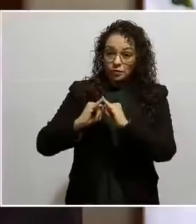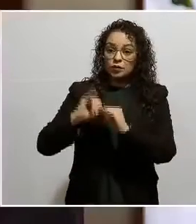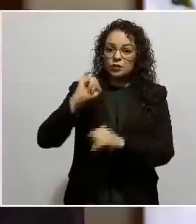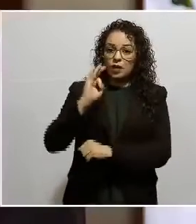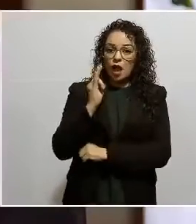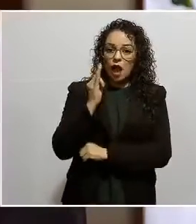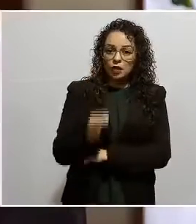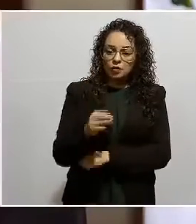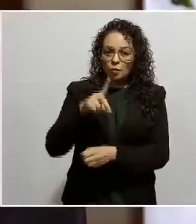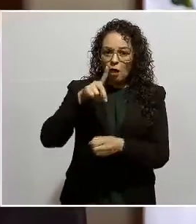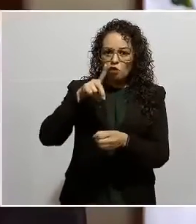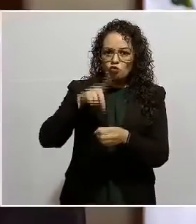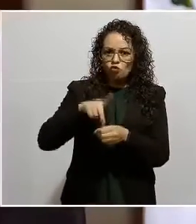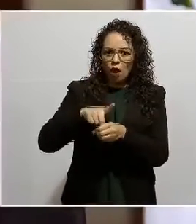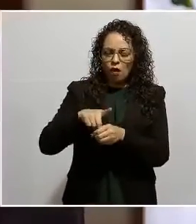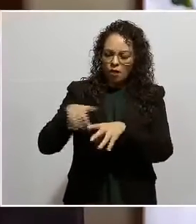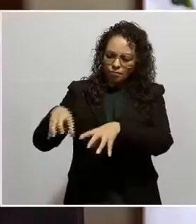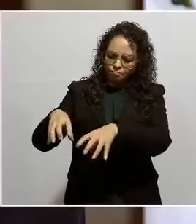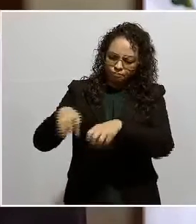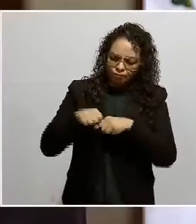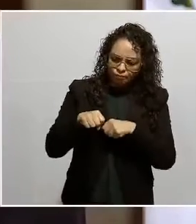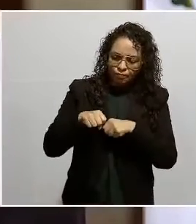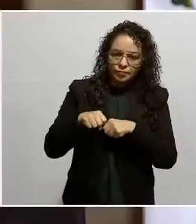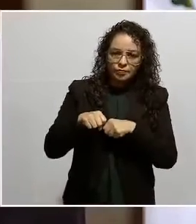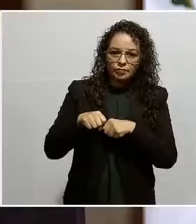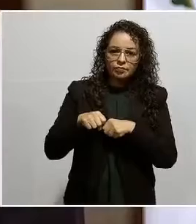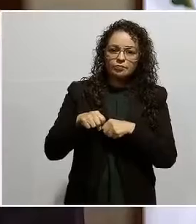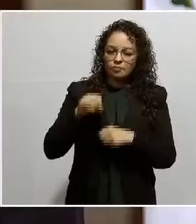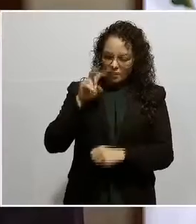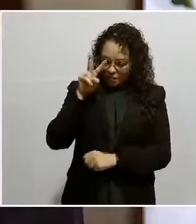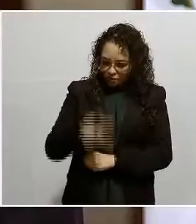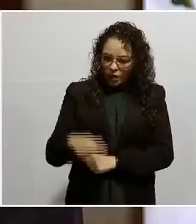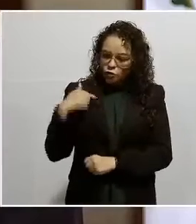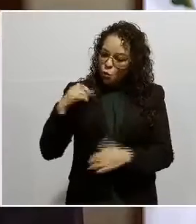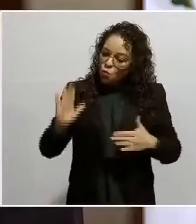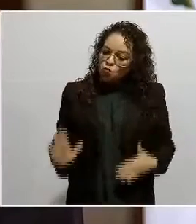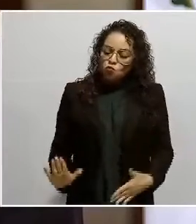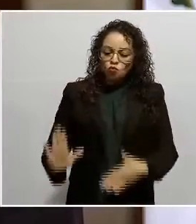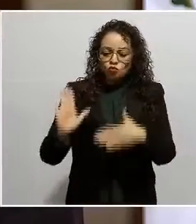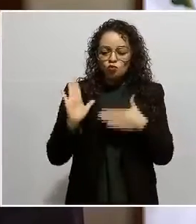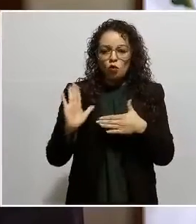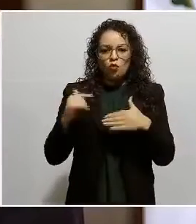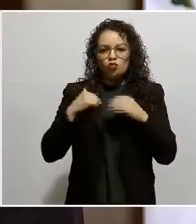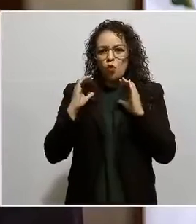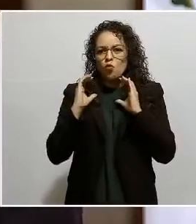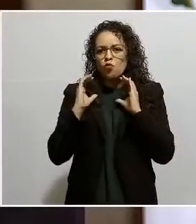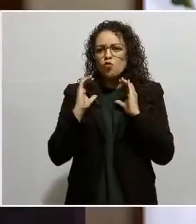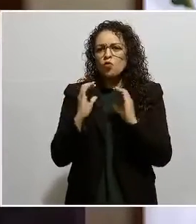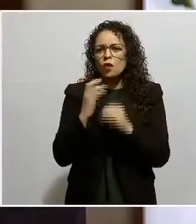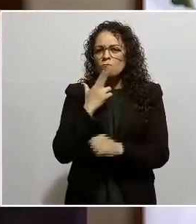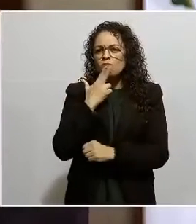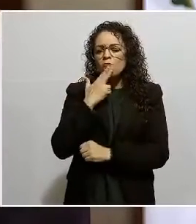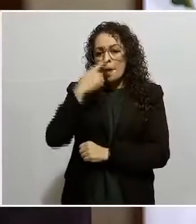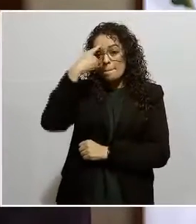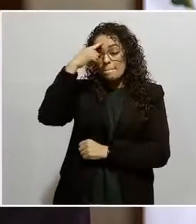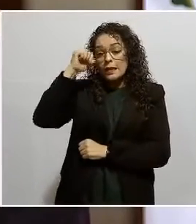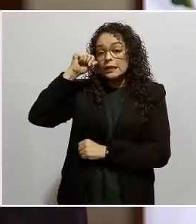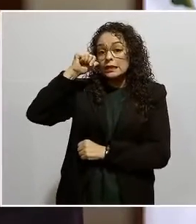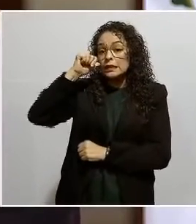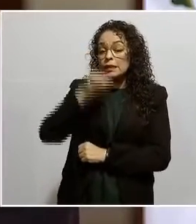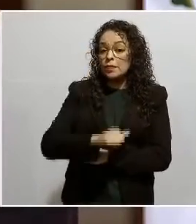un donativo y se comprometen para siempre a cuidarlo, estudiarlo y difundirlo.